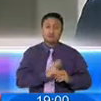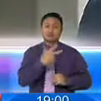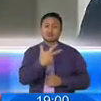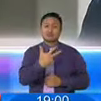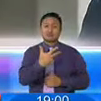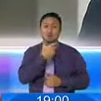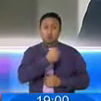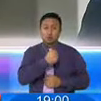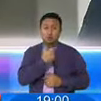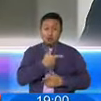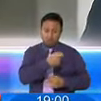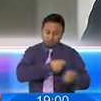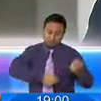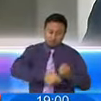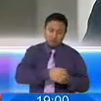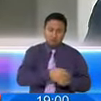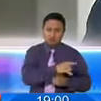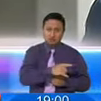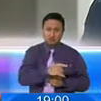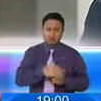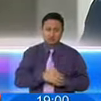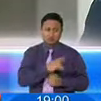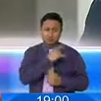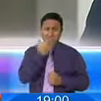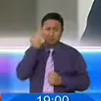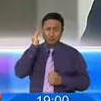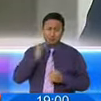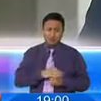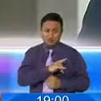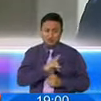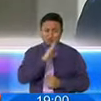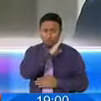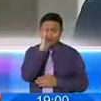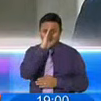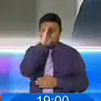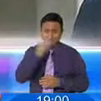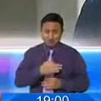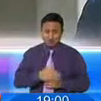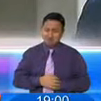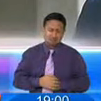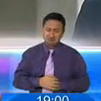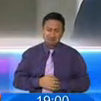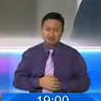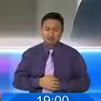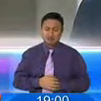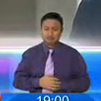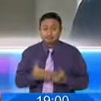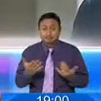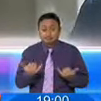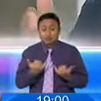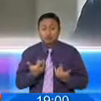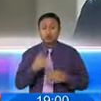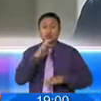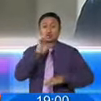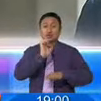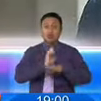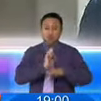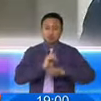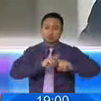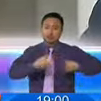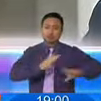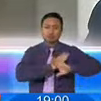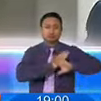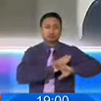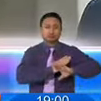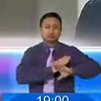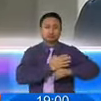tres periodistas. Ellos nos demostraron, este grupo delincuencial nos demostró que no estaba dispuesto a negociar. Y hoy día el Ecuador tiene una posición firme de